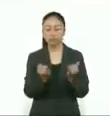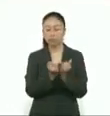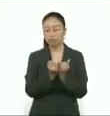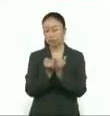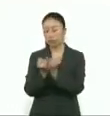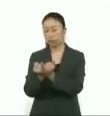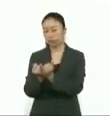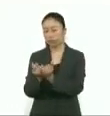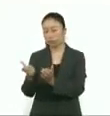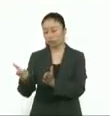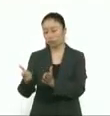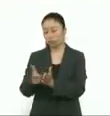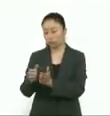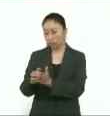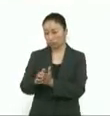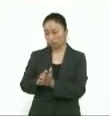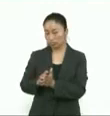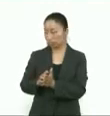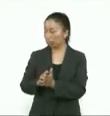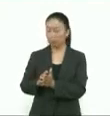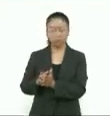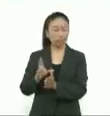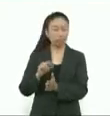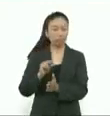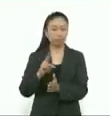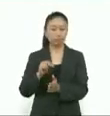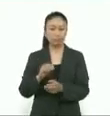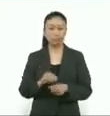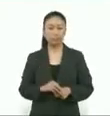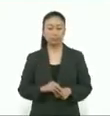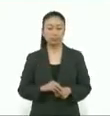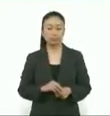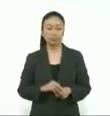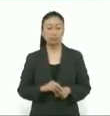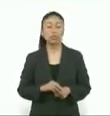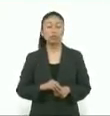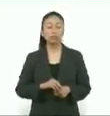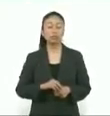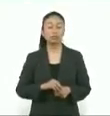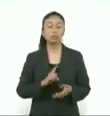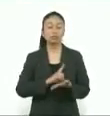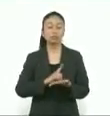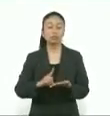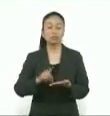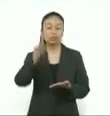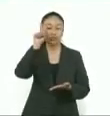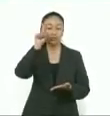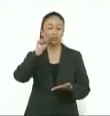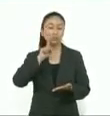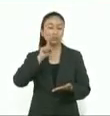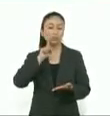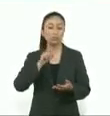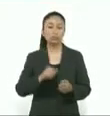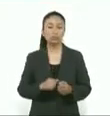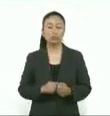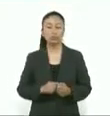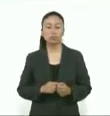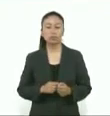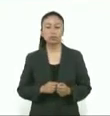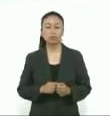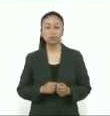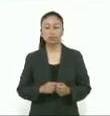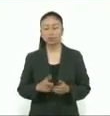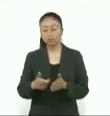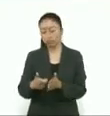corrupción, porque los derechos de las mujeres no se conjugan con los privilegios de